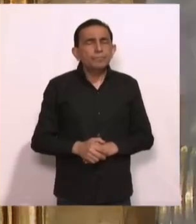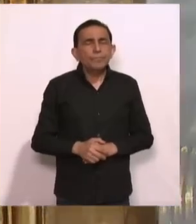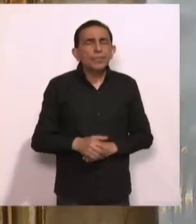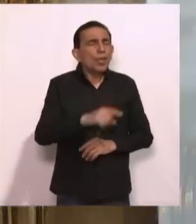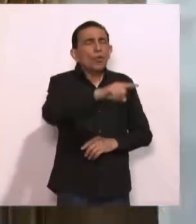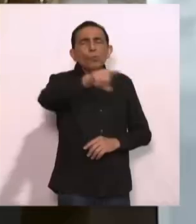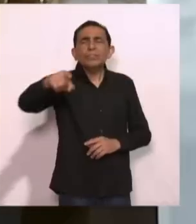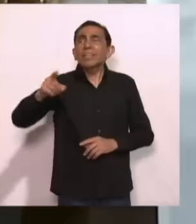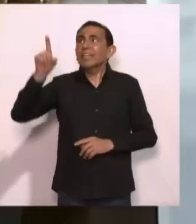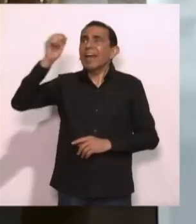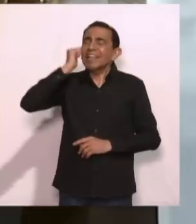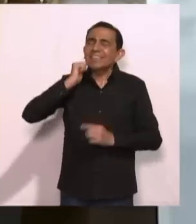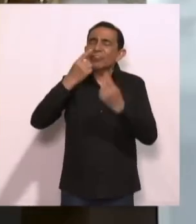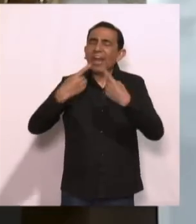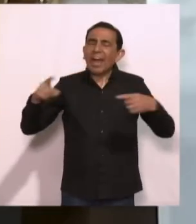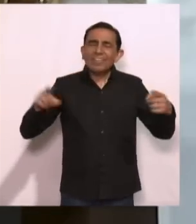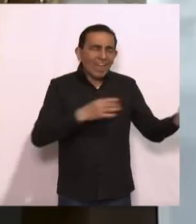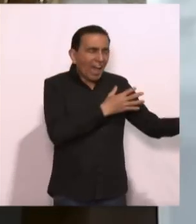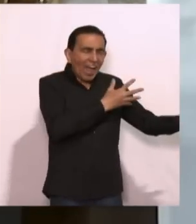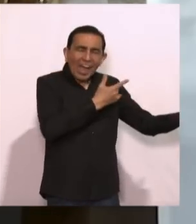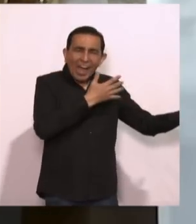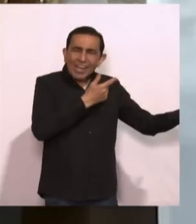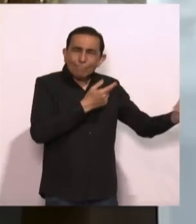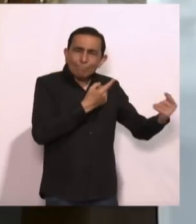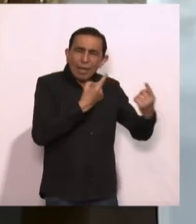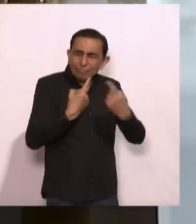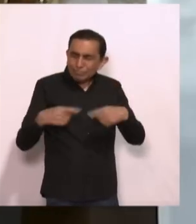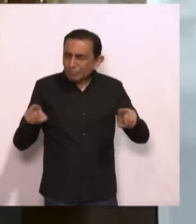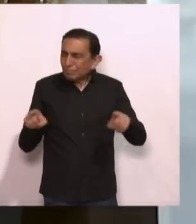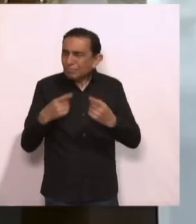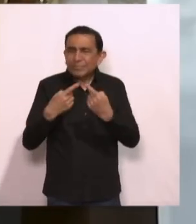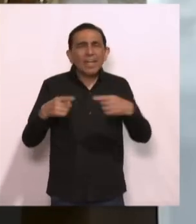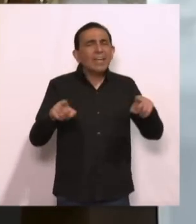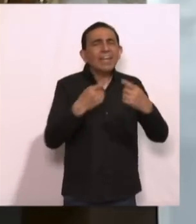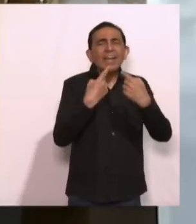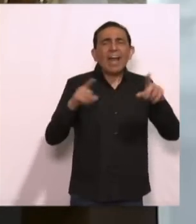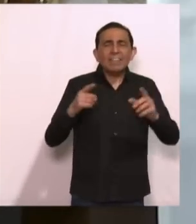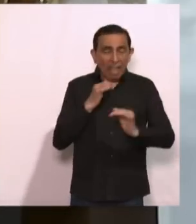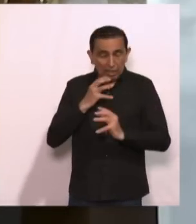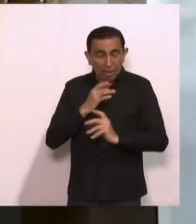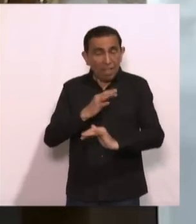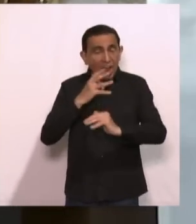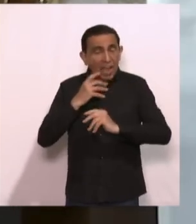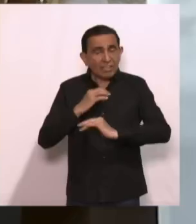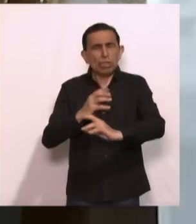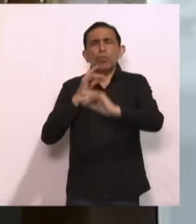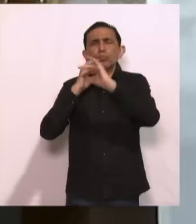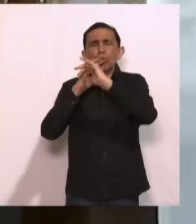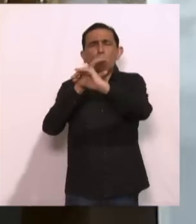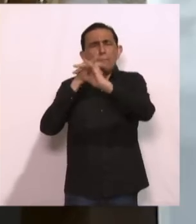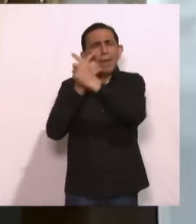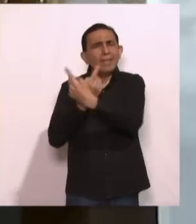Canten al Señor con el arpa y al son de instrumentos musicales. Con clarines y sonidos de